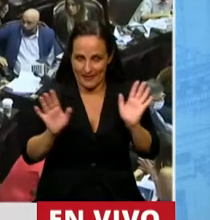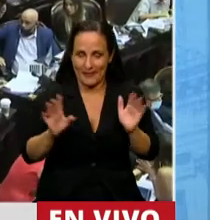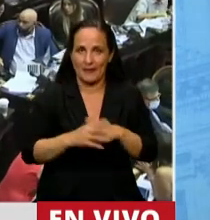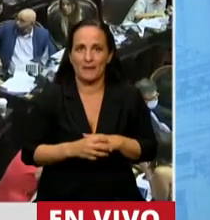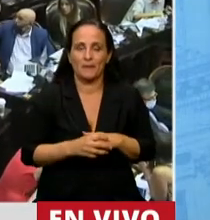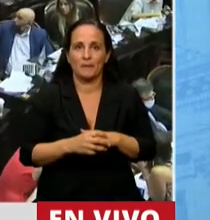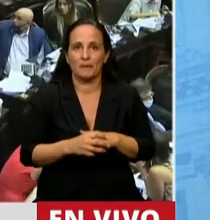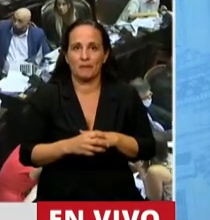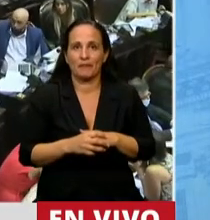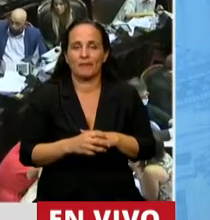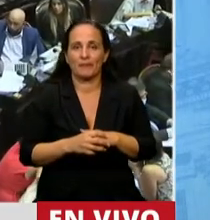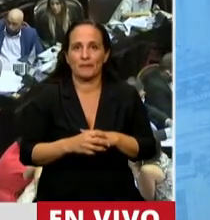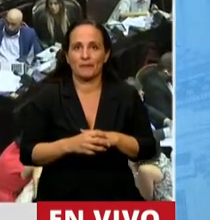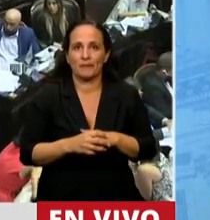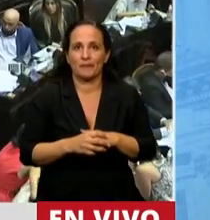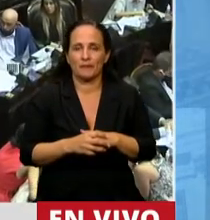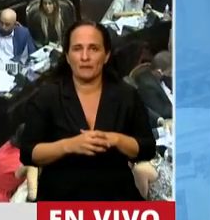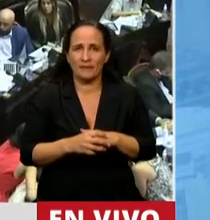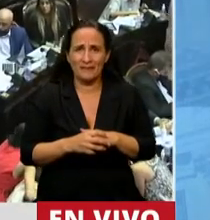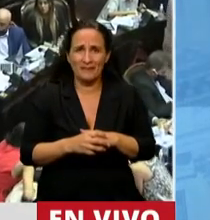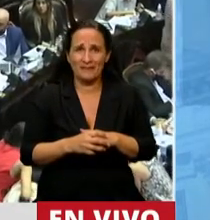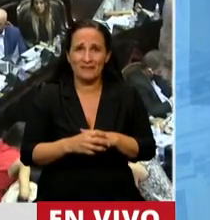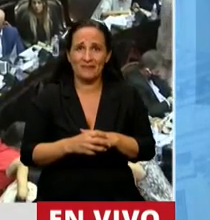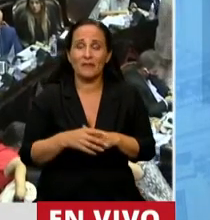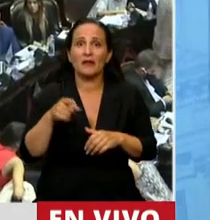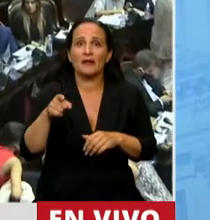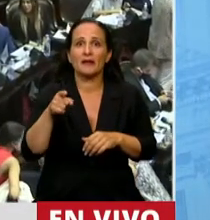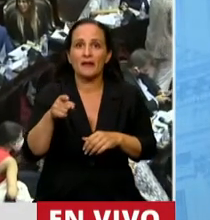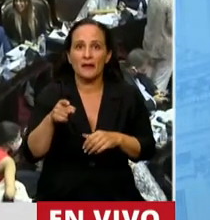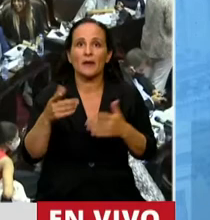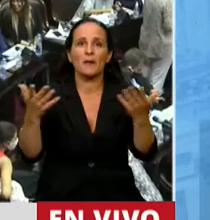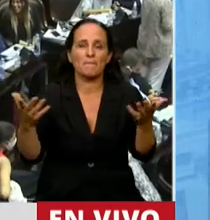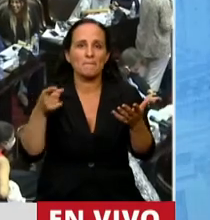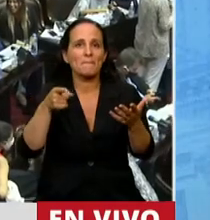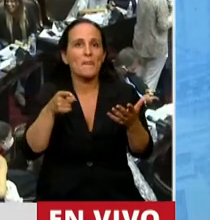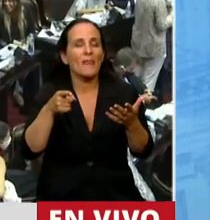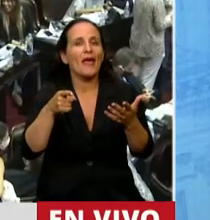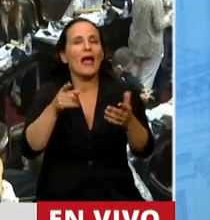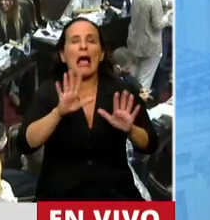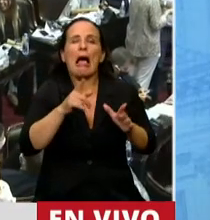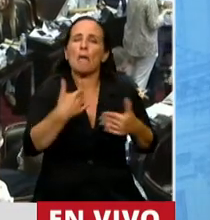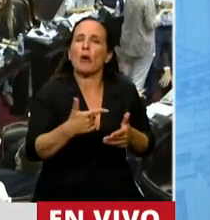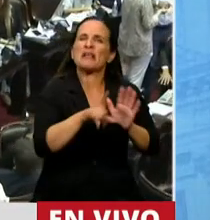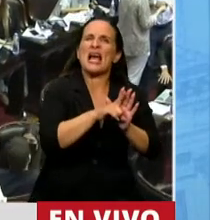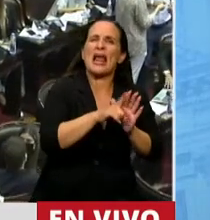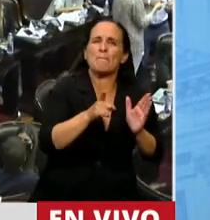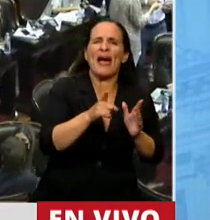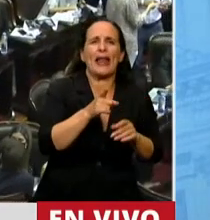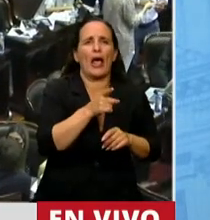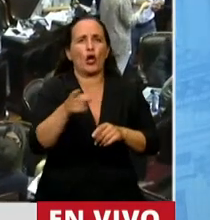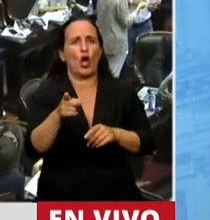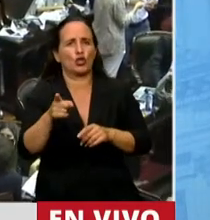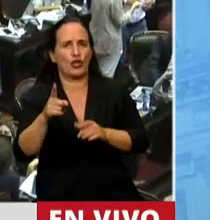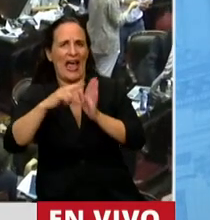supuestamente cubrir presidenciales para oponer si alguno de los artículos